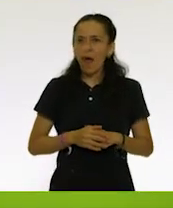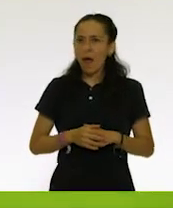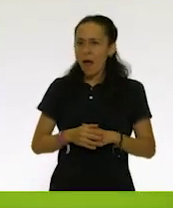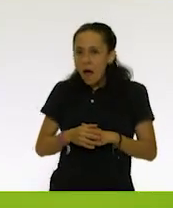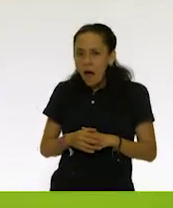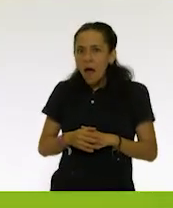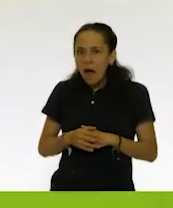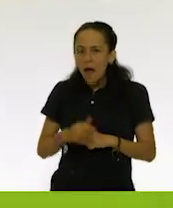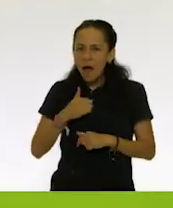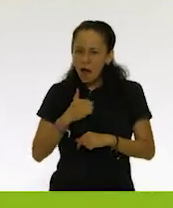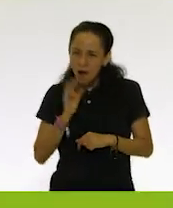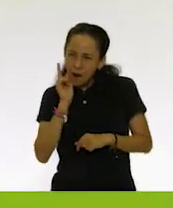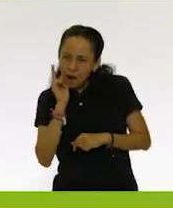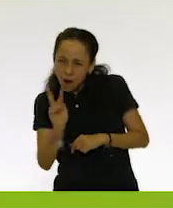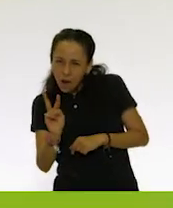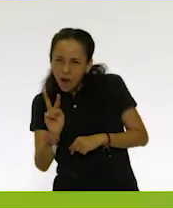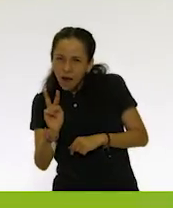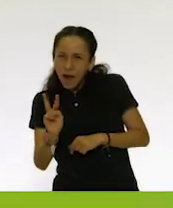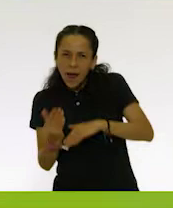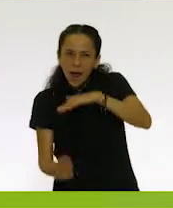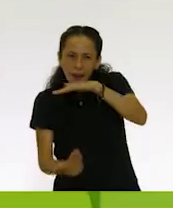Yo veo que en la mesa hay